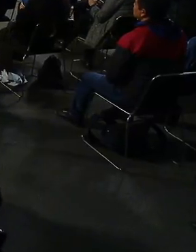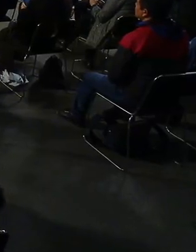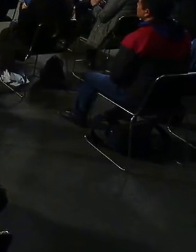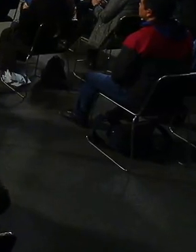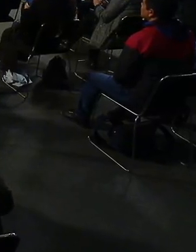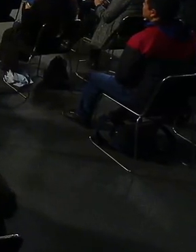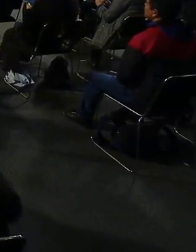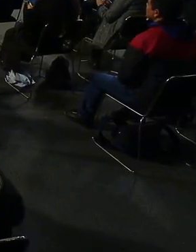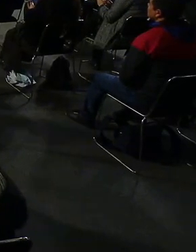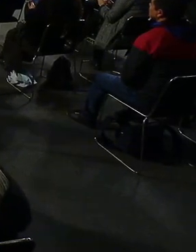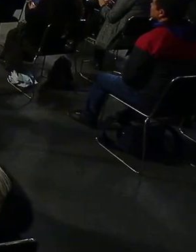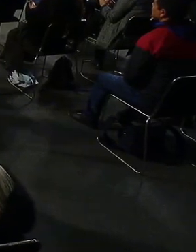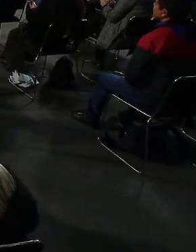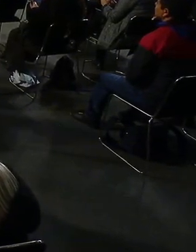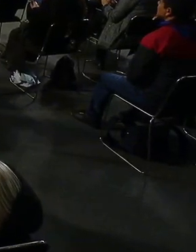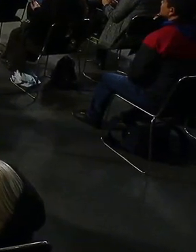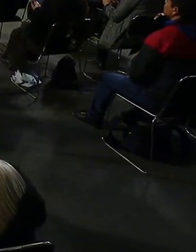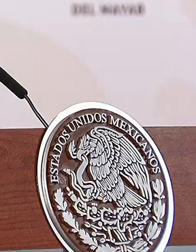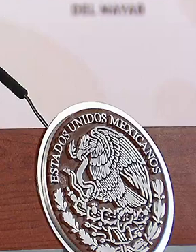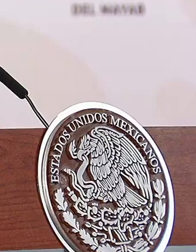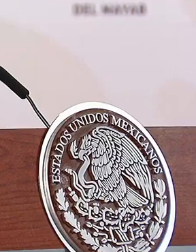y